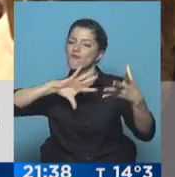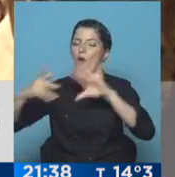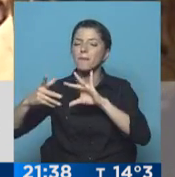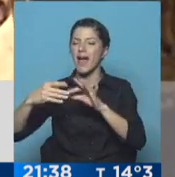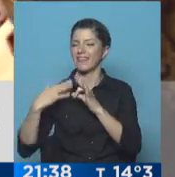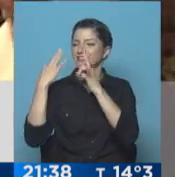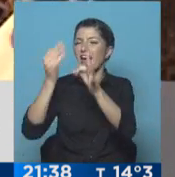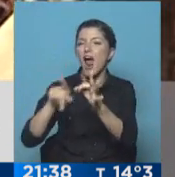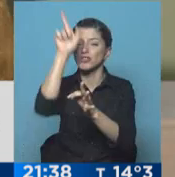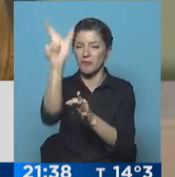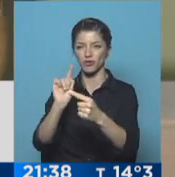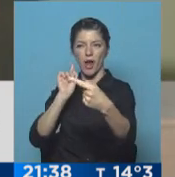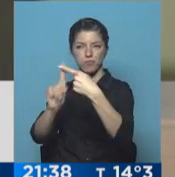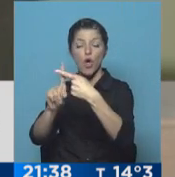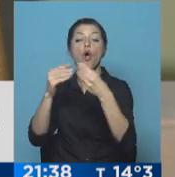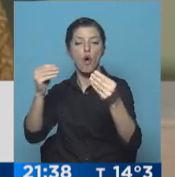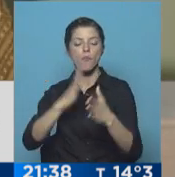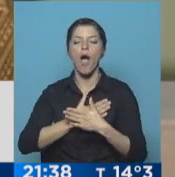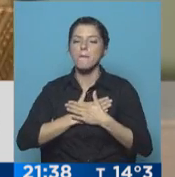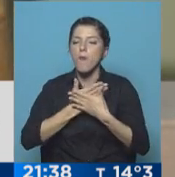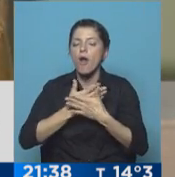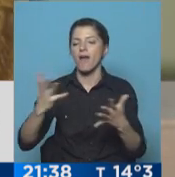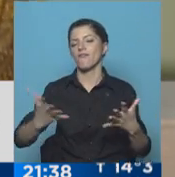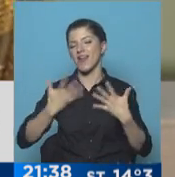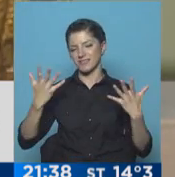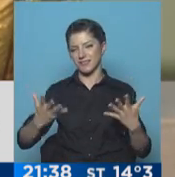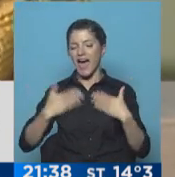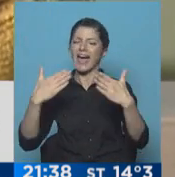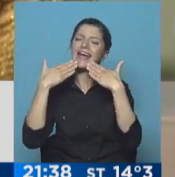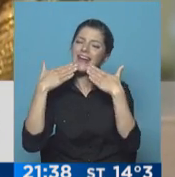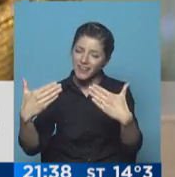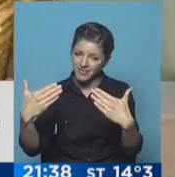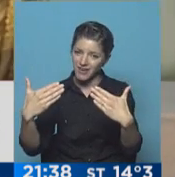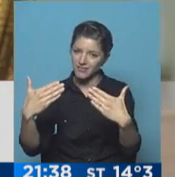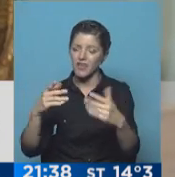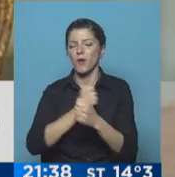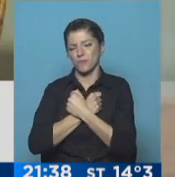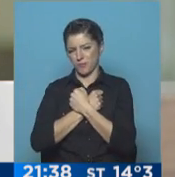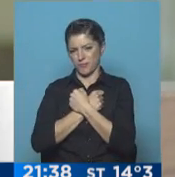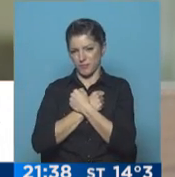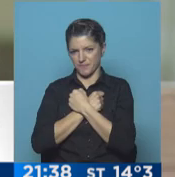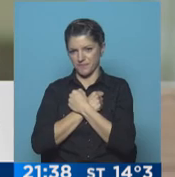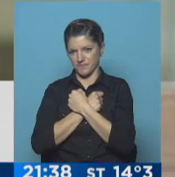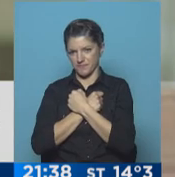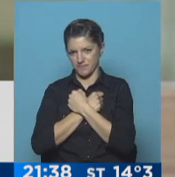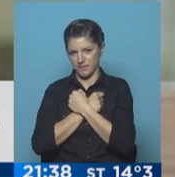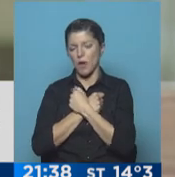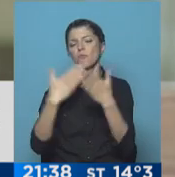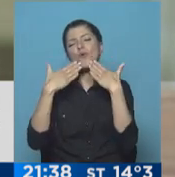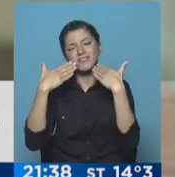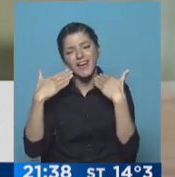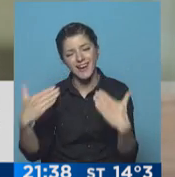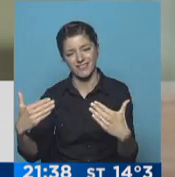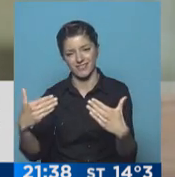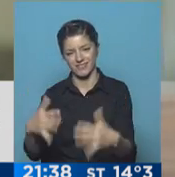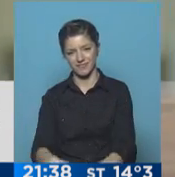llegar al otro, desde el amor, desde la felicidad. Gracias, los quiero mucho. Muchas